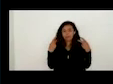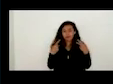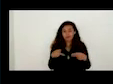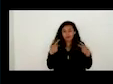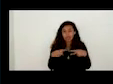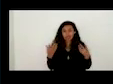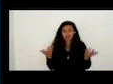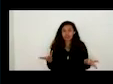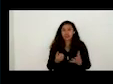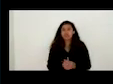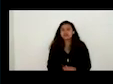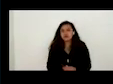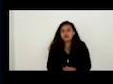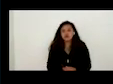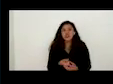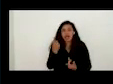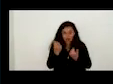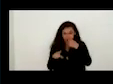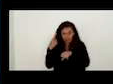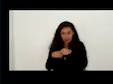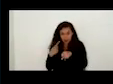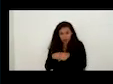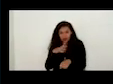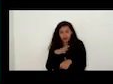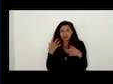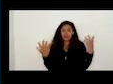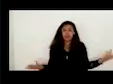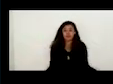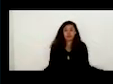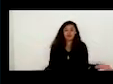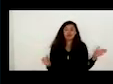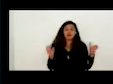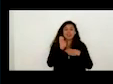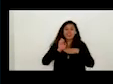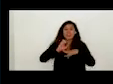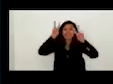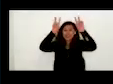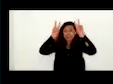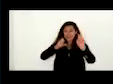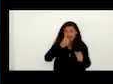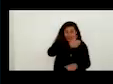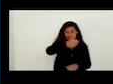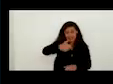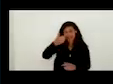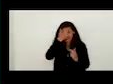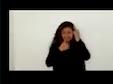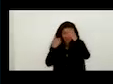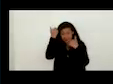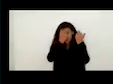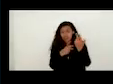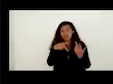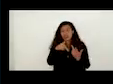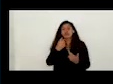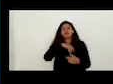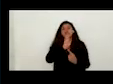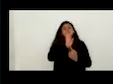con ciertas patologías. Entonces, es complejo abordar para cada uno, pero si los podemos ir